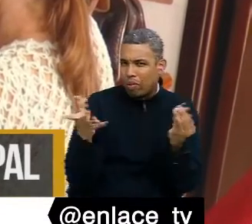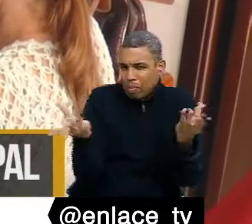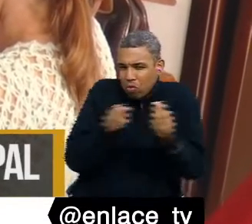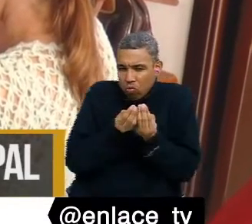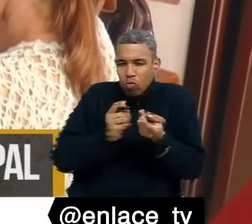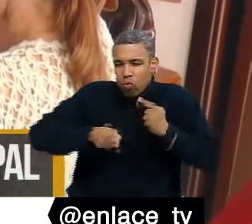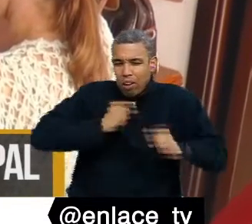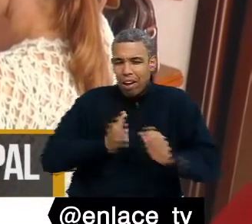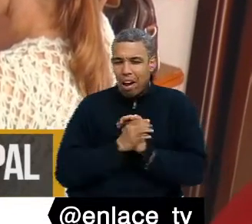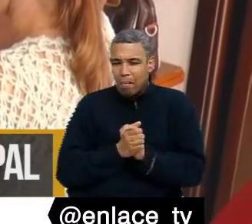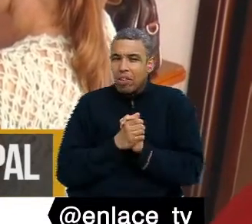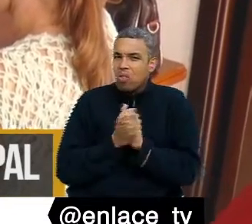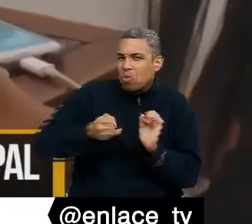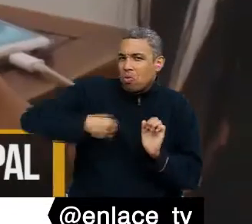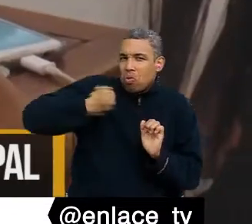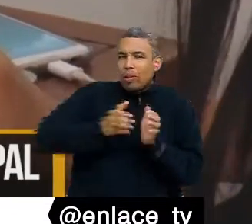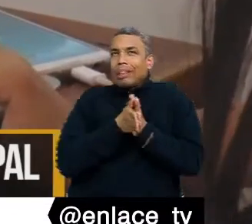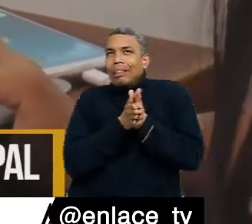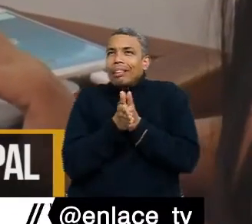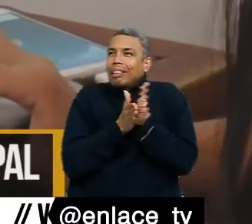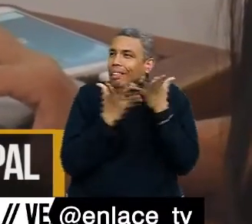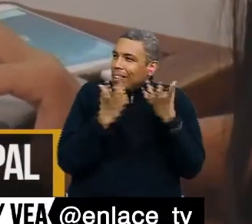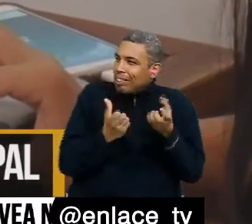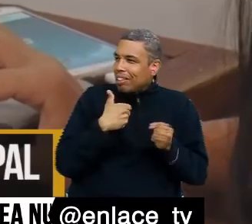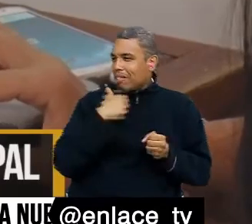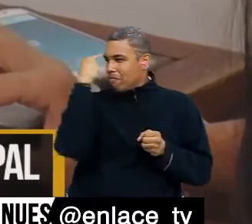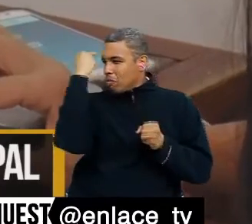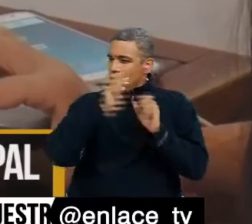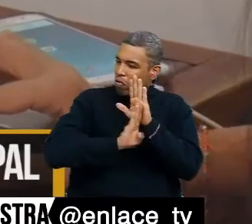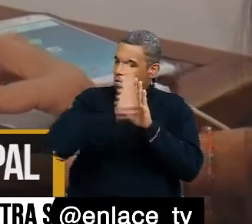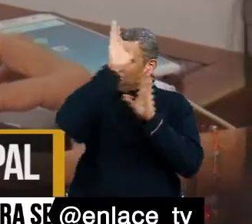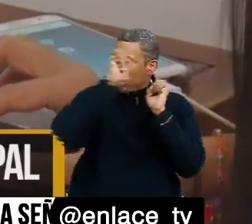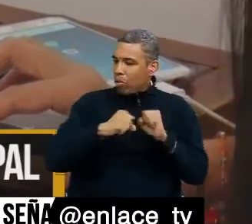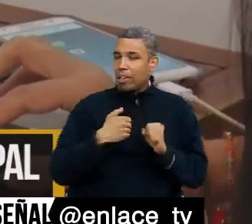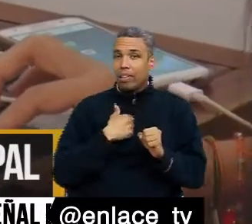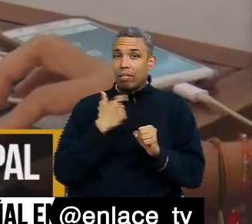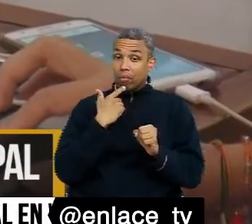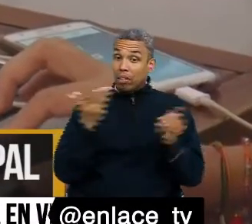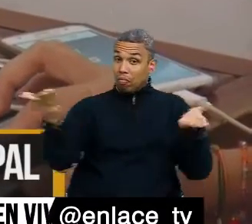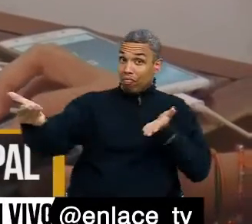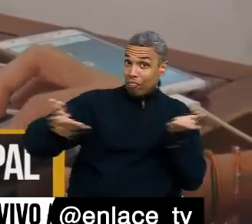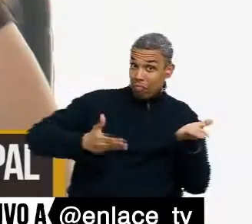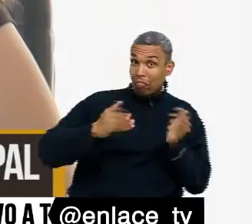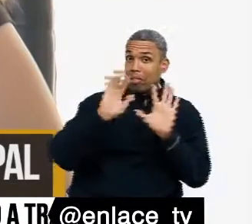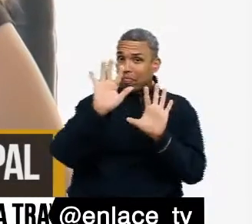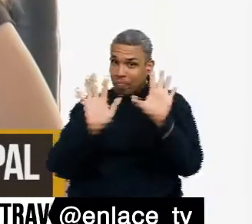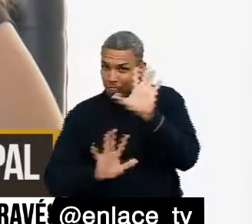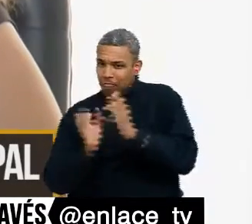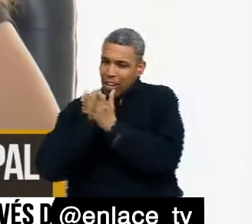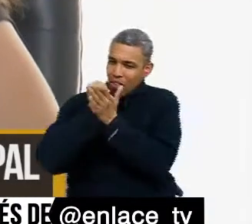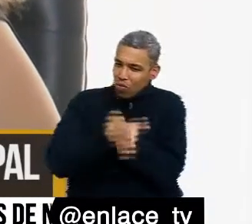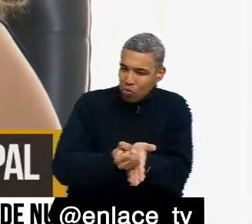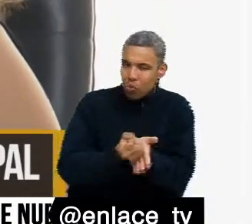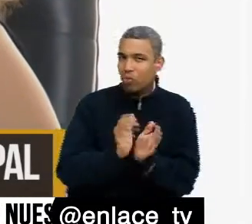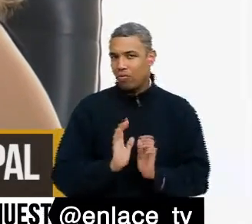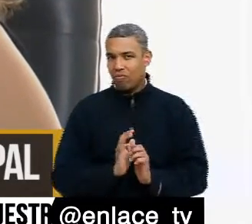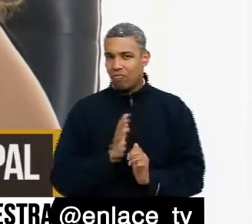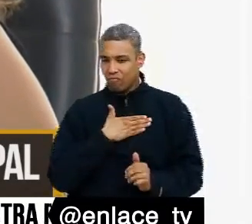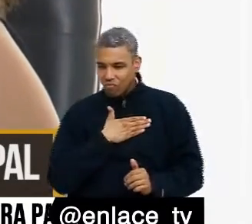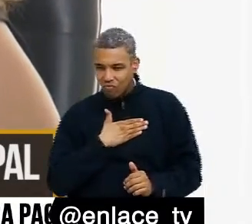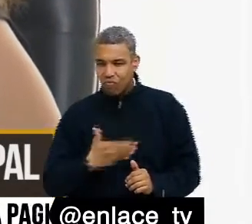una organización juvenil que estamos pues también dispuestos a recibir aquí en la Secretaría de Desarrollo Económico y Social para luego ser